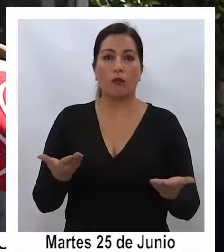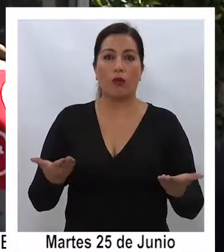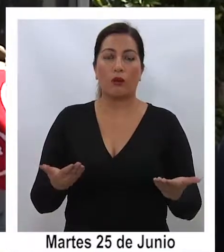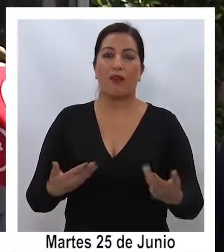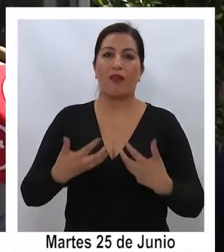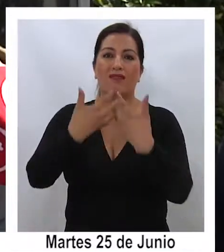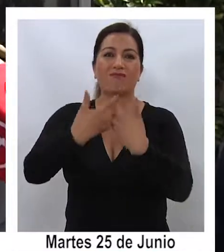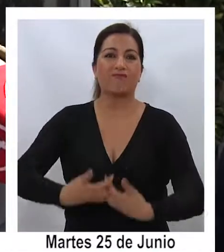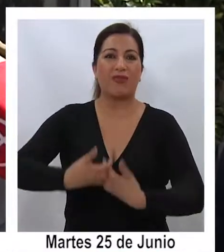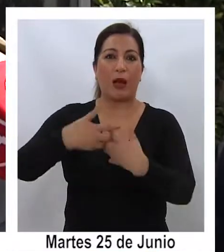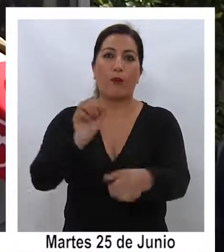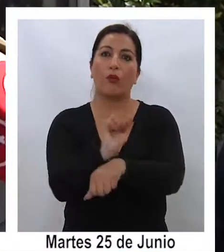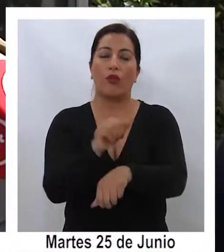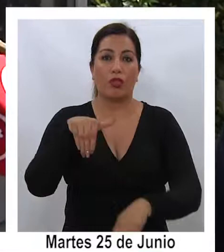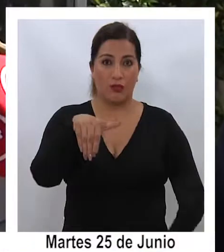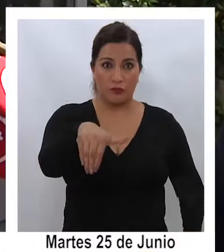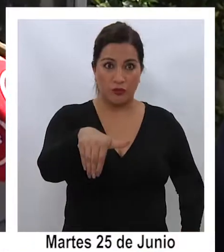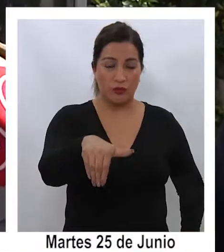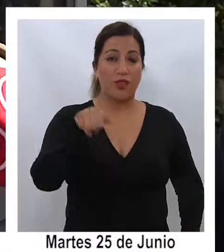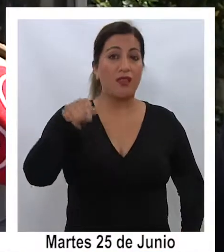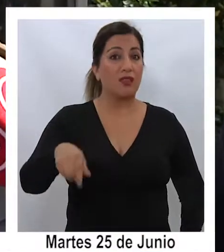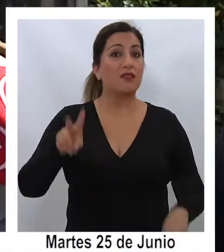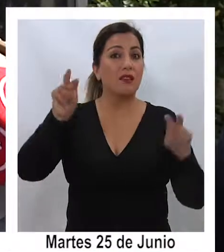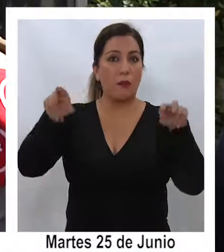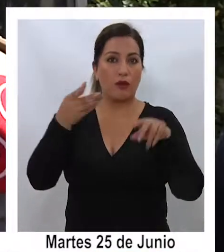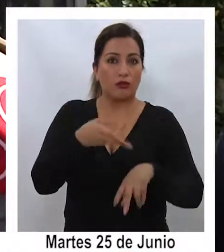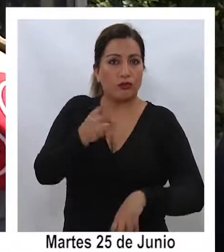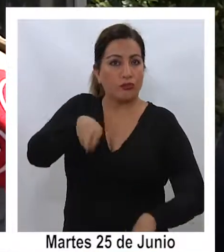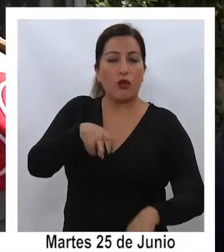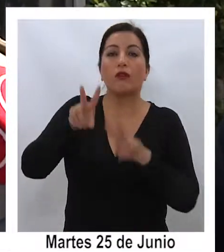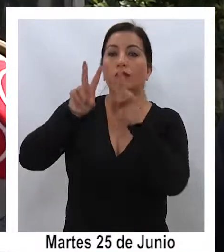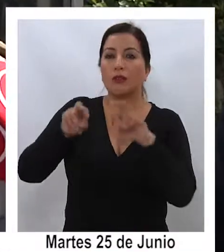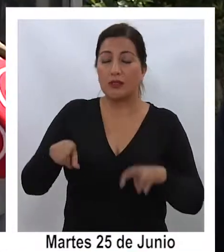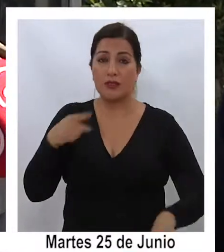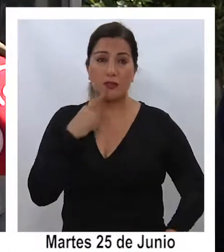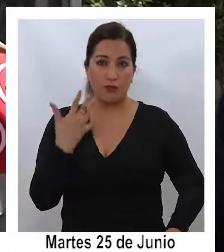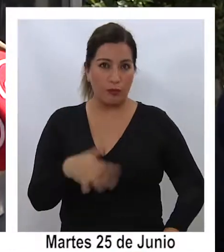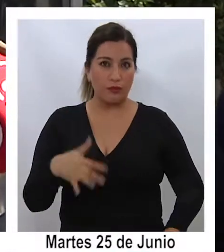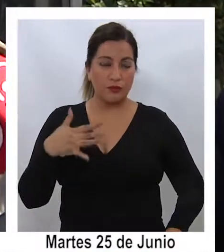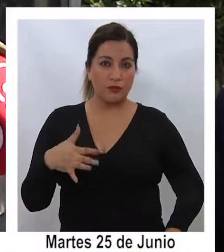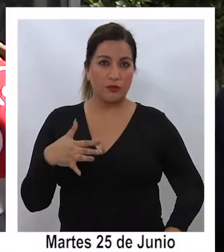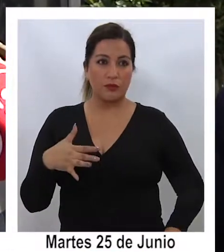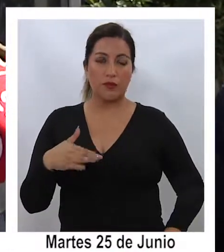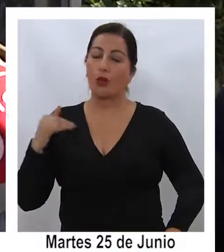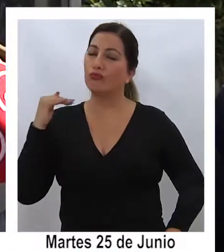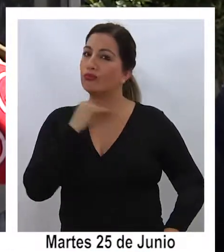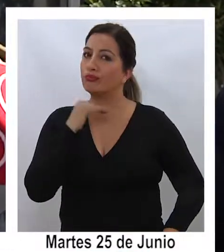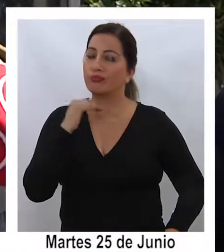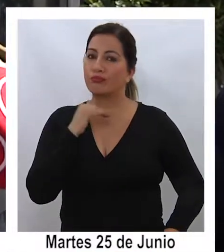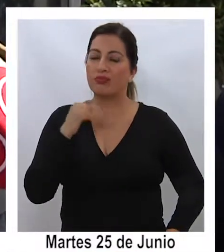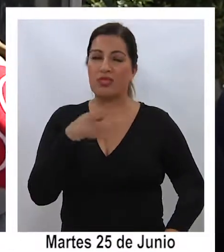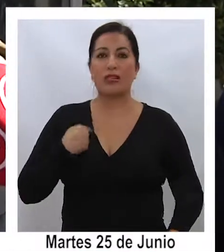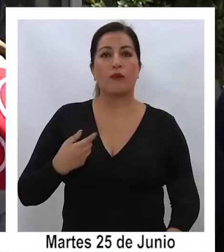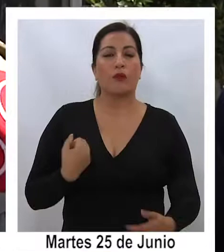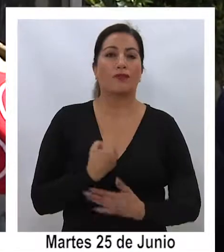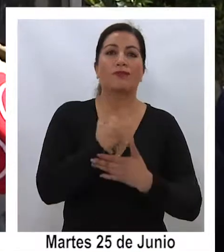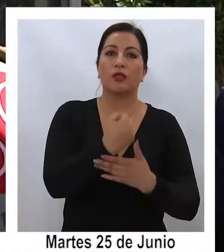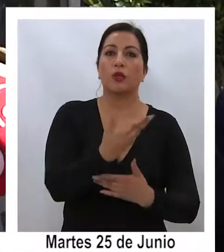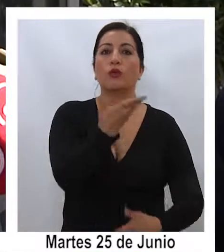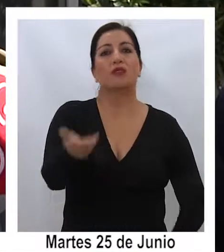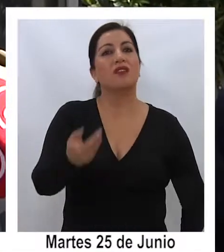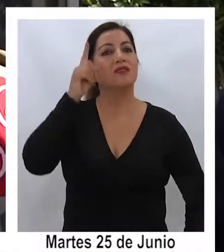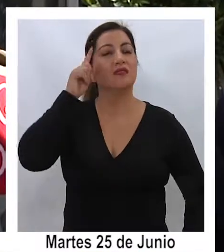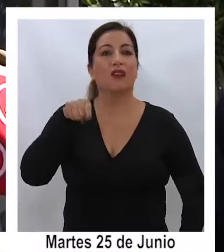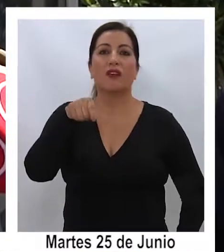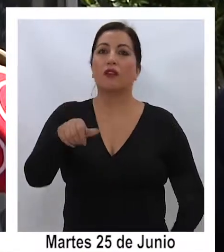mecánicas del móvil, pero eso es en materia de investigación. Lo importante es que hubo una rápida reacción referente, ustedes saben